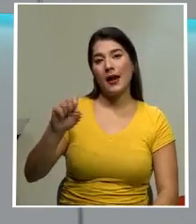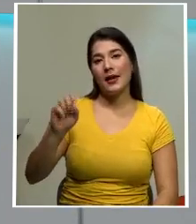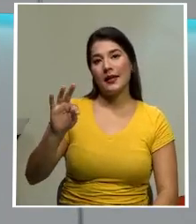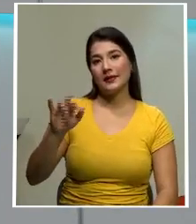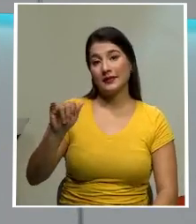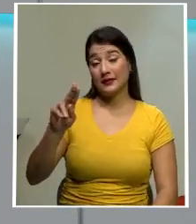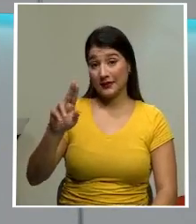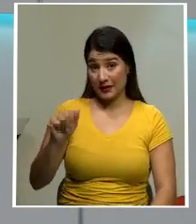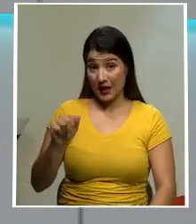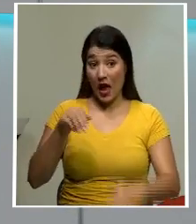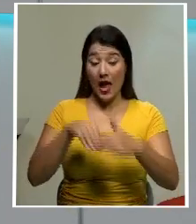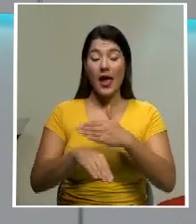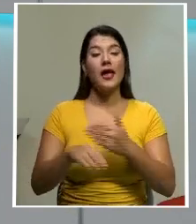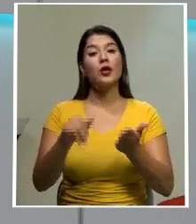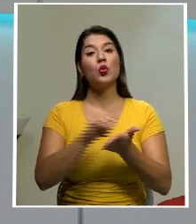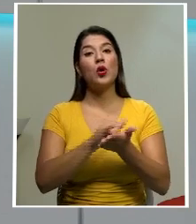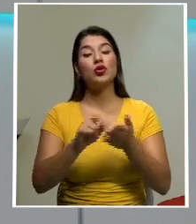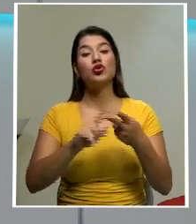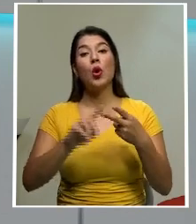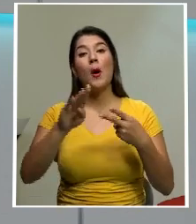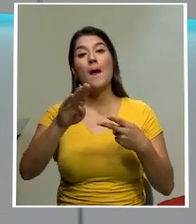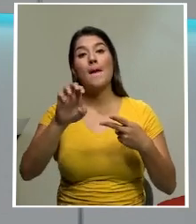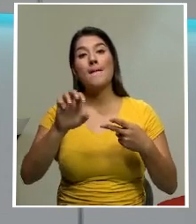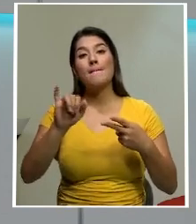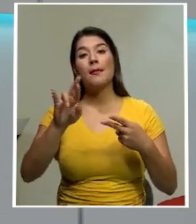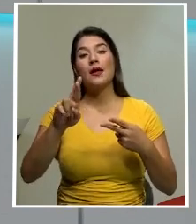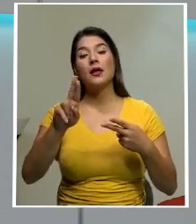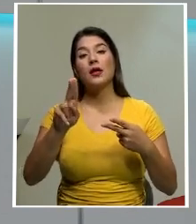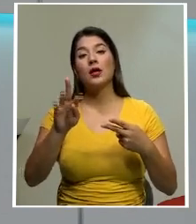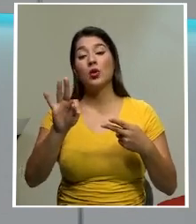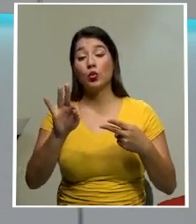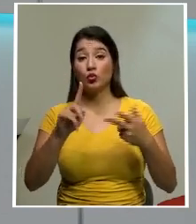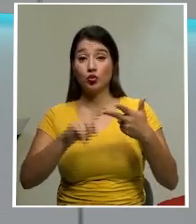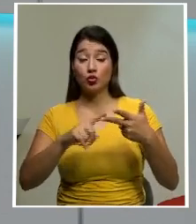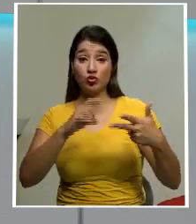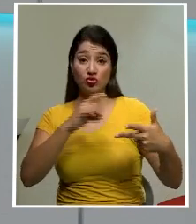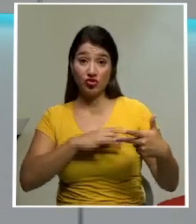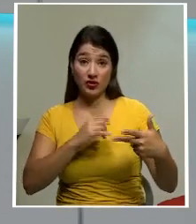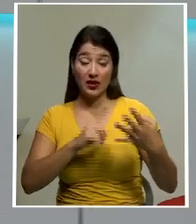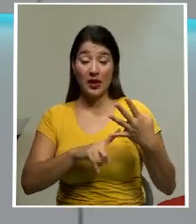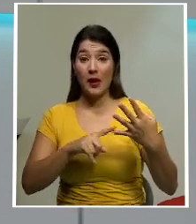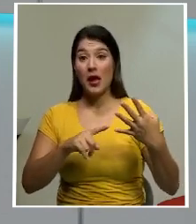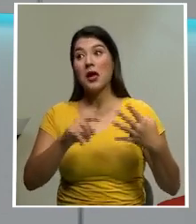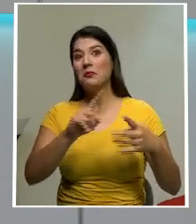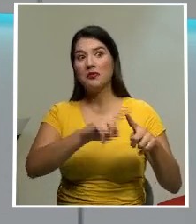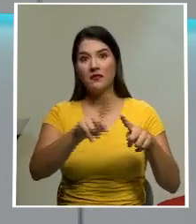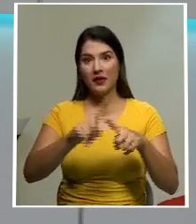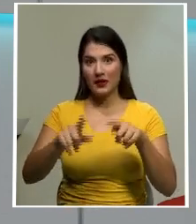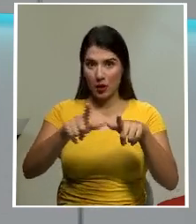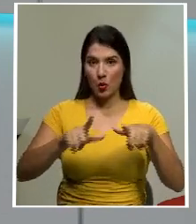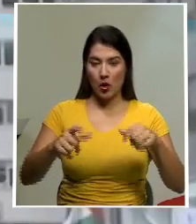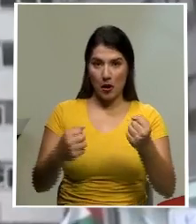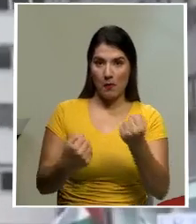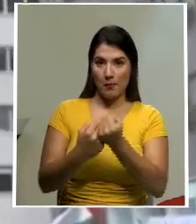York, Beirut, Teherán y Chile, que alberga la colonia palestina más numerosa fuera de Medio Oriente.